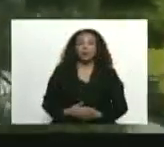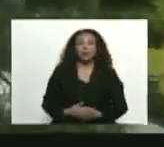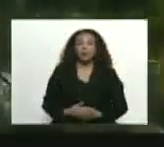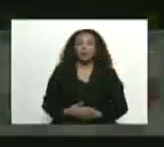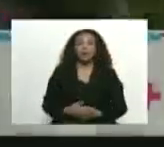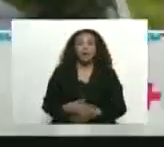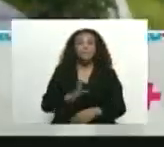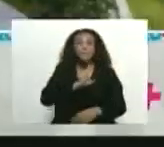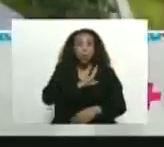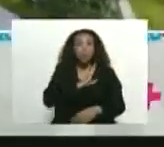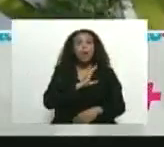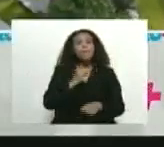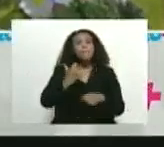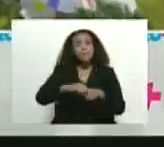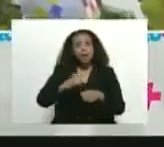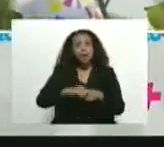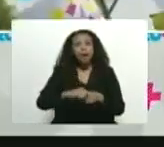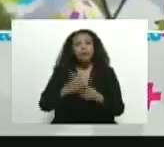maracaibera,